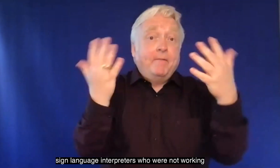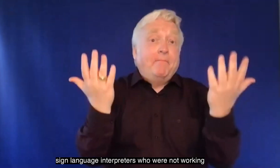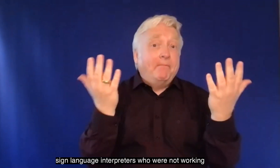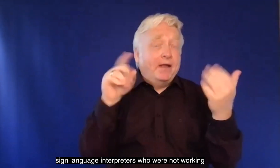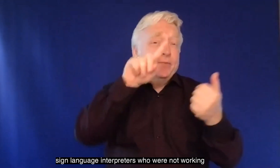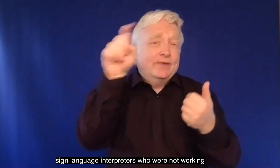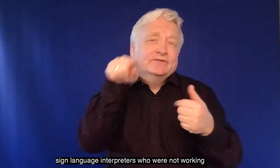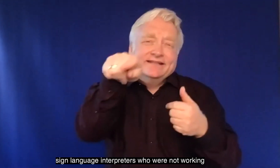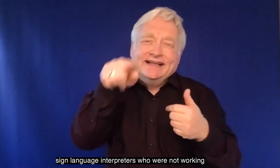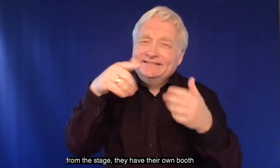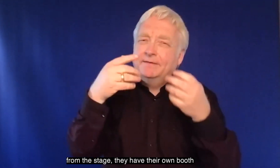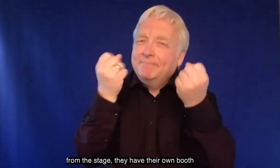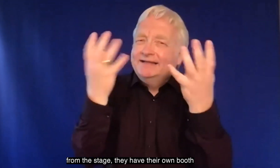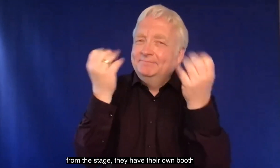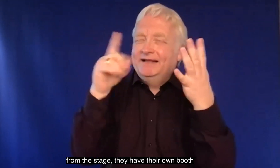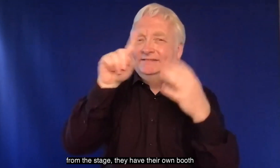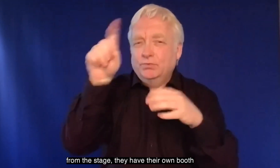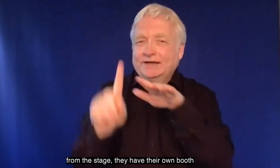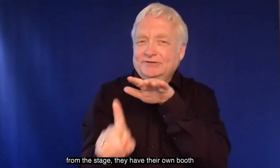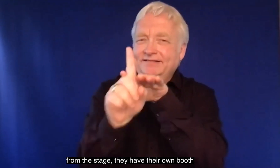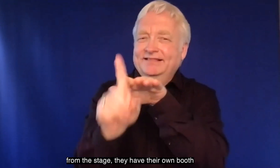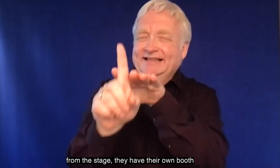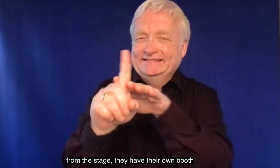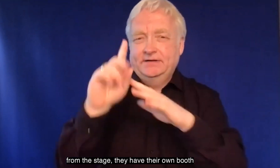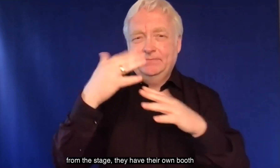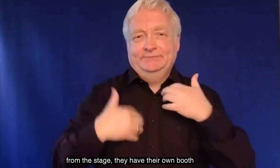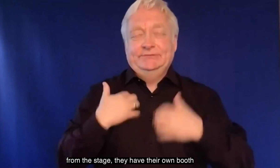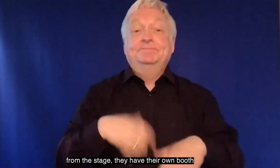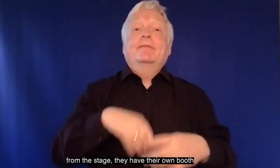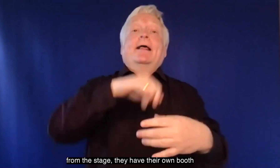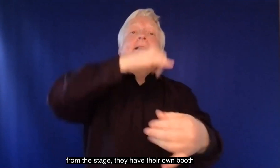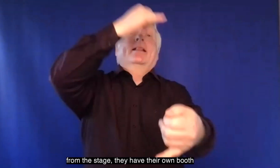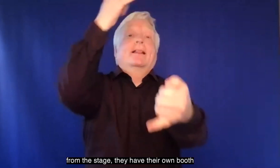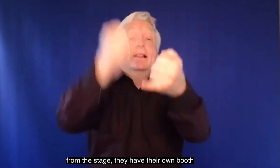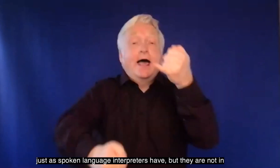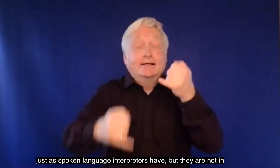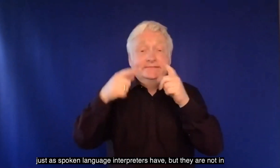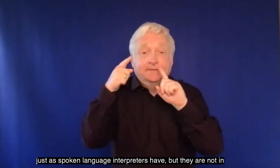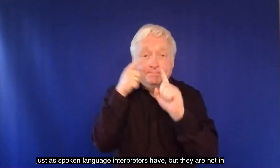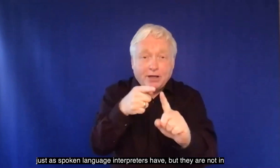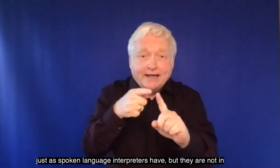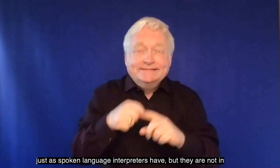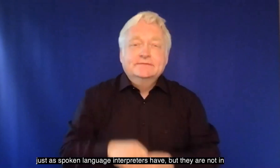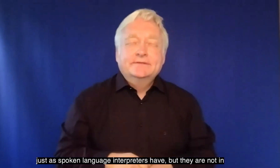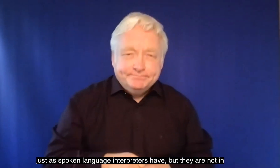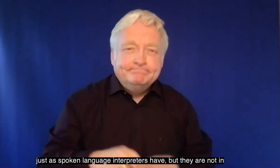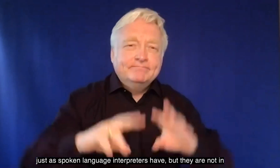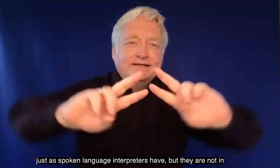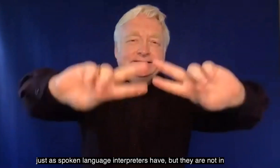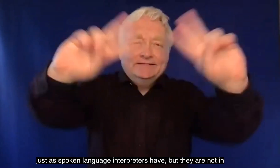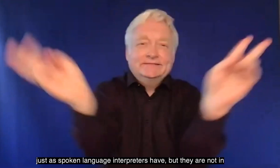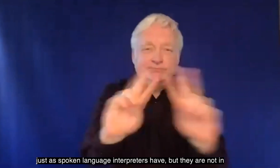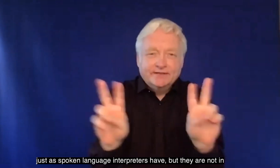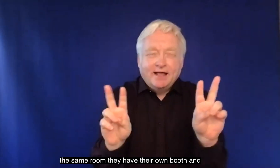lenguas orales, pero no, digamos que no tienen acceso a la sala. Están en una cabina y desde ahí es donde se retransmite